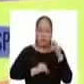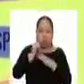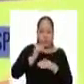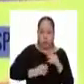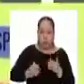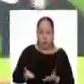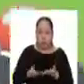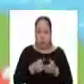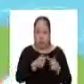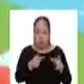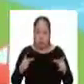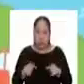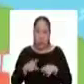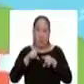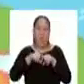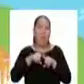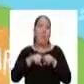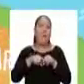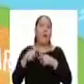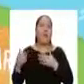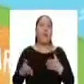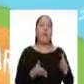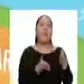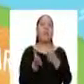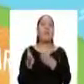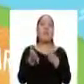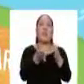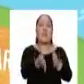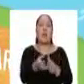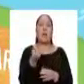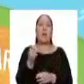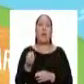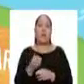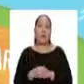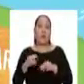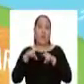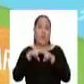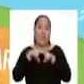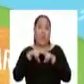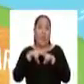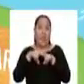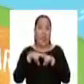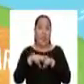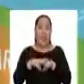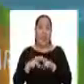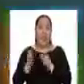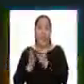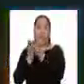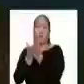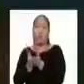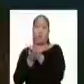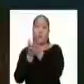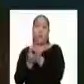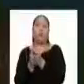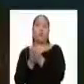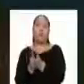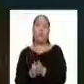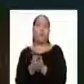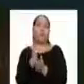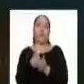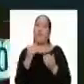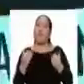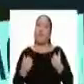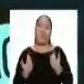regional muy dependiente de las carreteras, ya que los sistemas de trenes y vías fluviales no cuentan con un